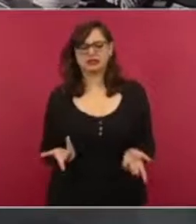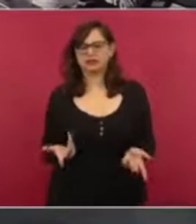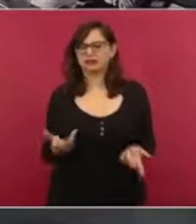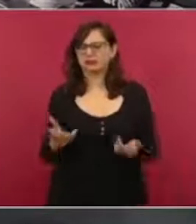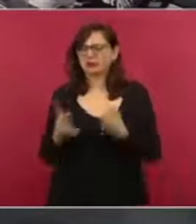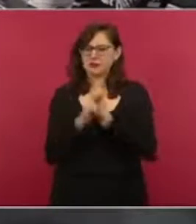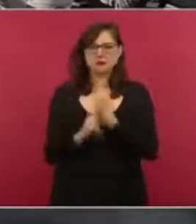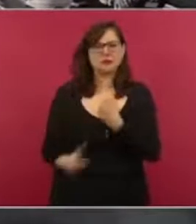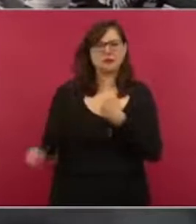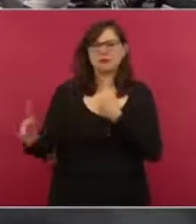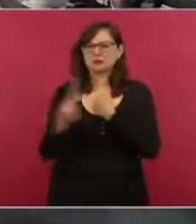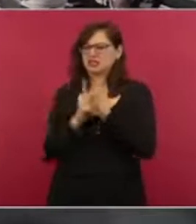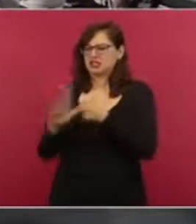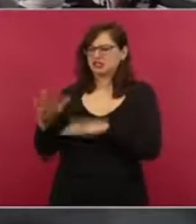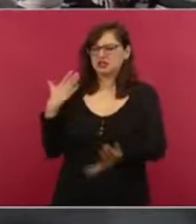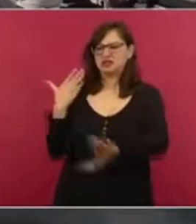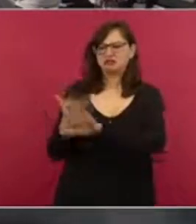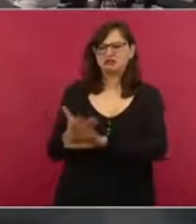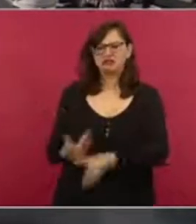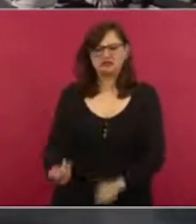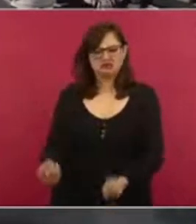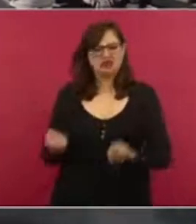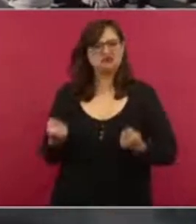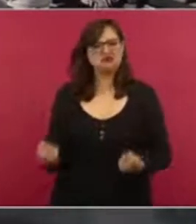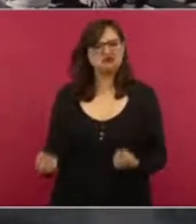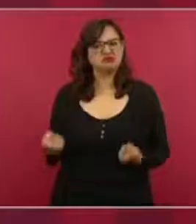afectar a todo un país.